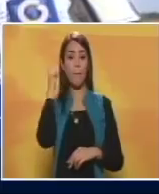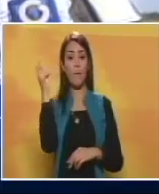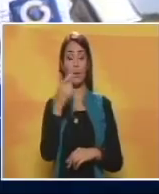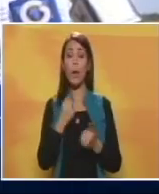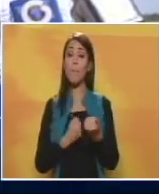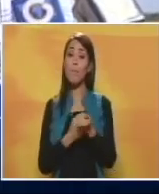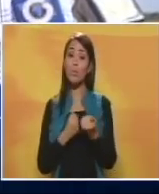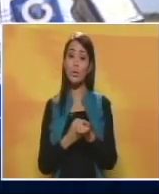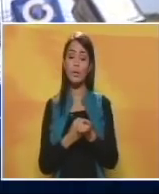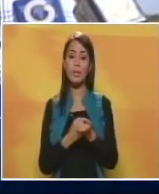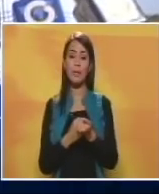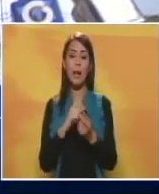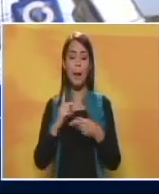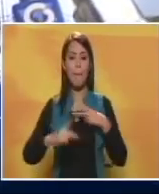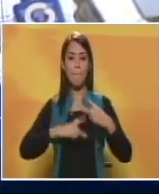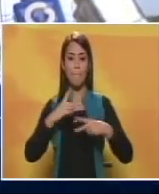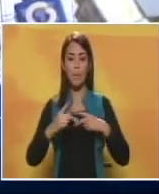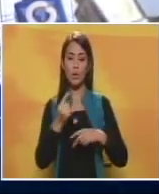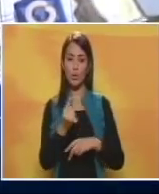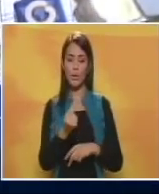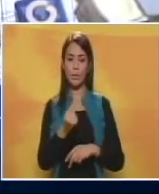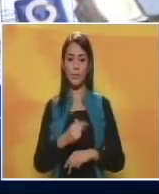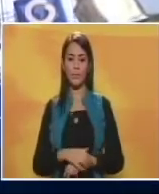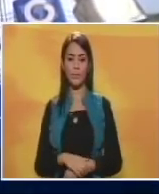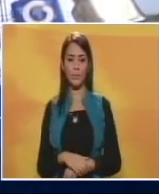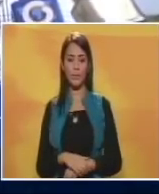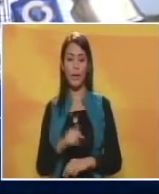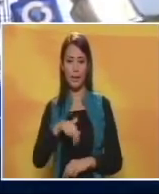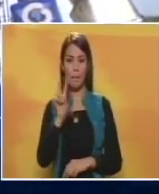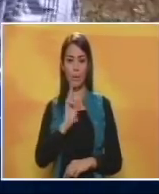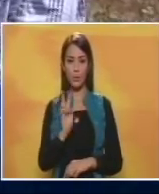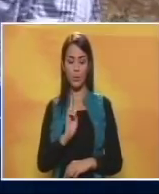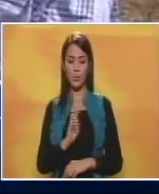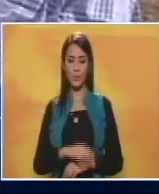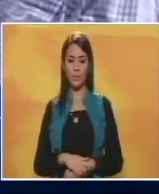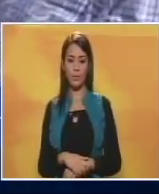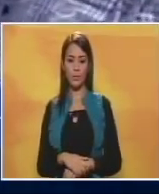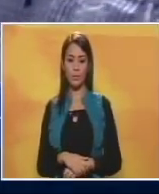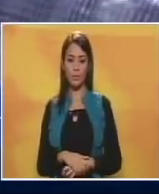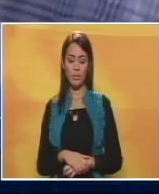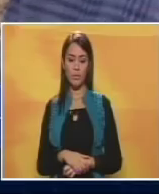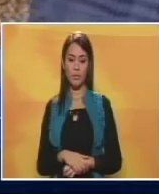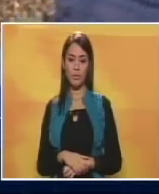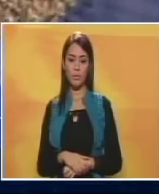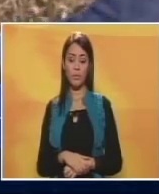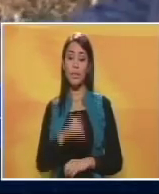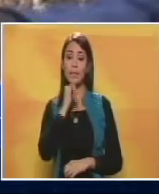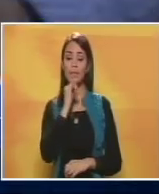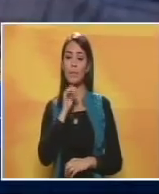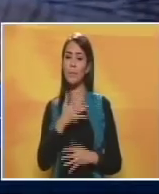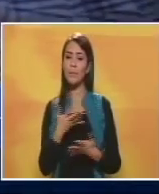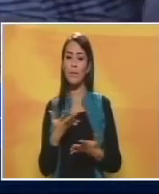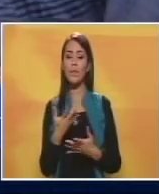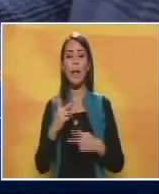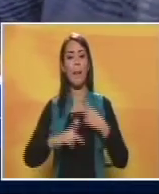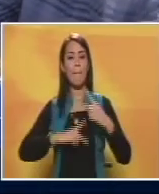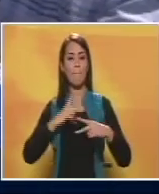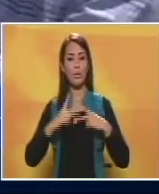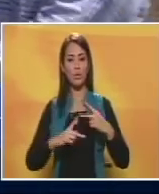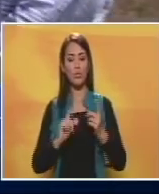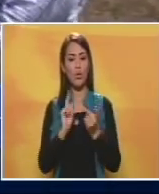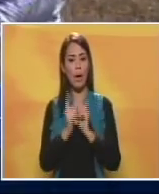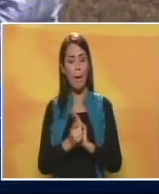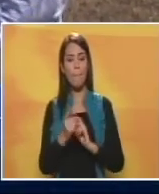apoyar la producción de granos leguminosos en Venezuela. Gaviria resaltó que de producirse un